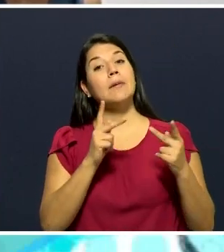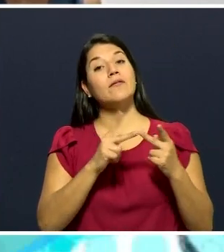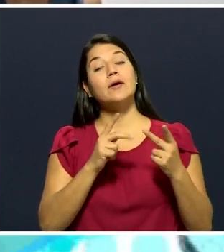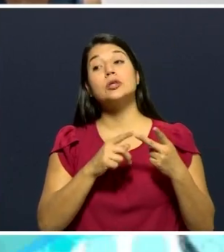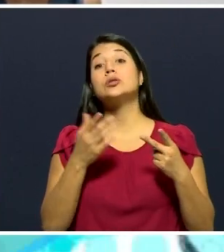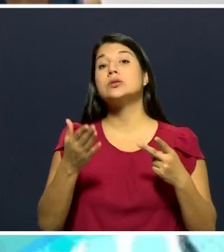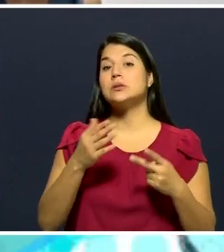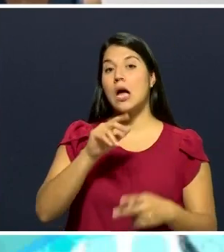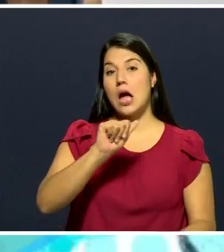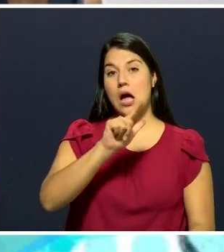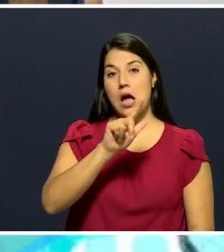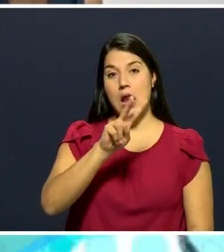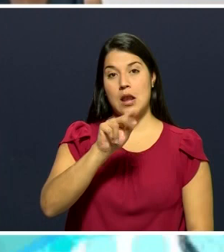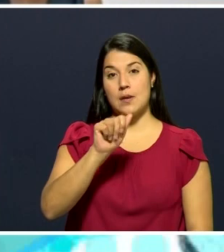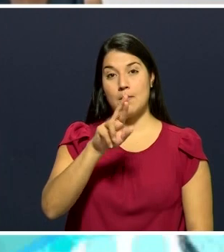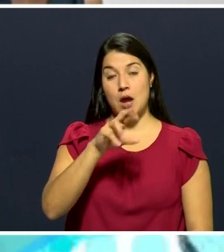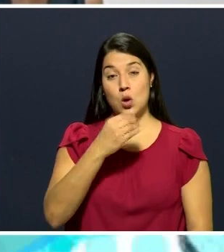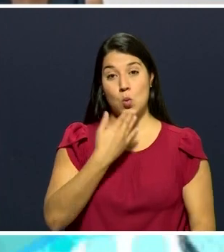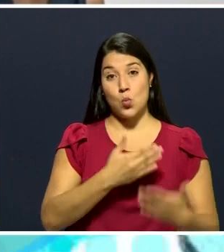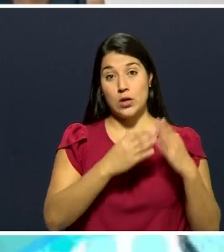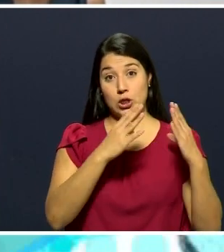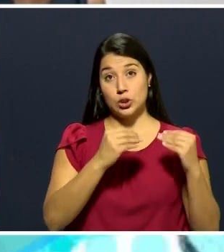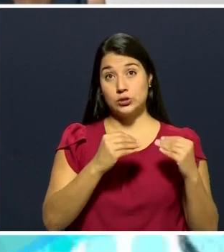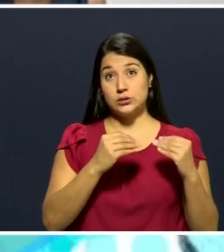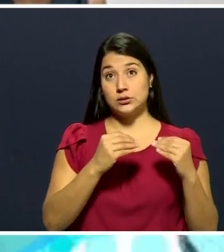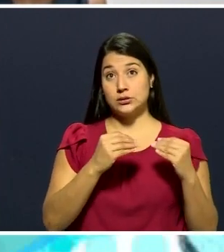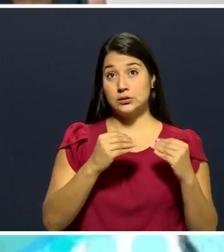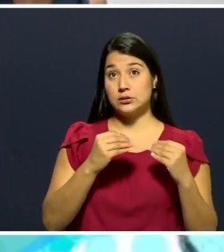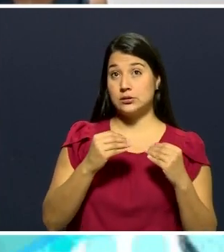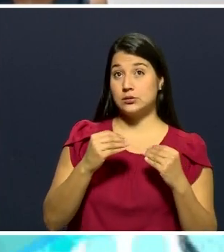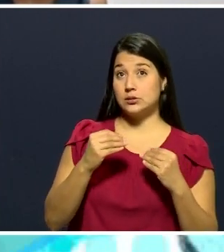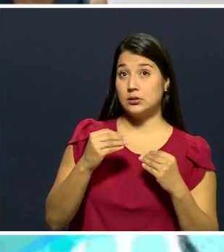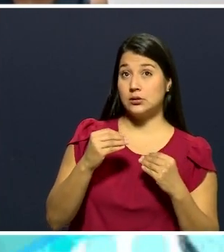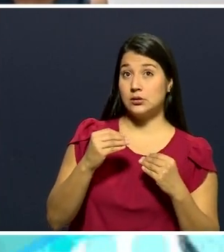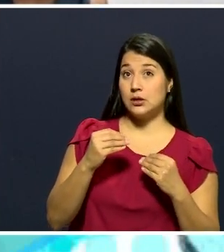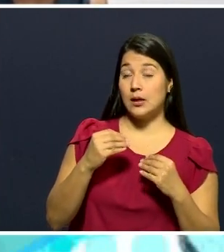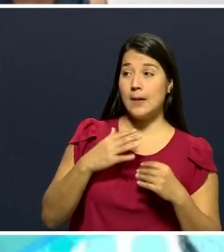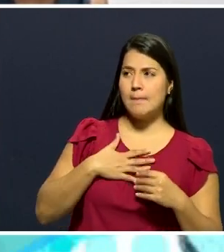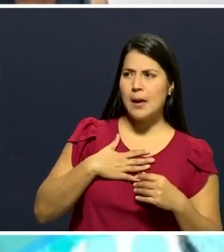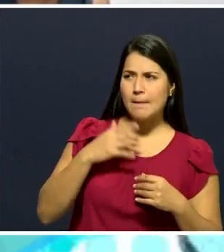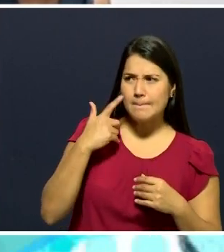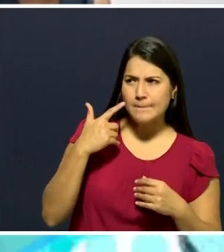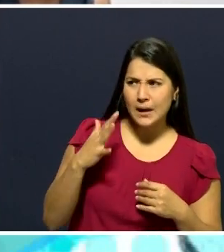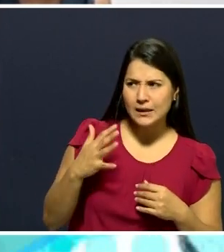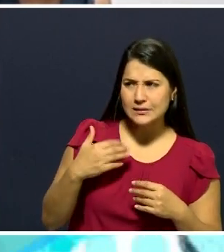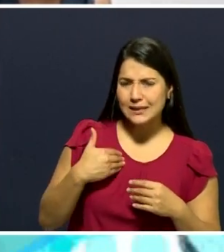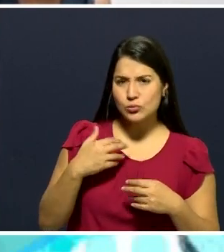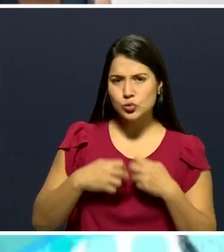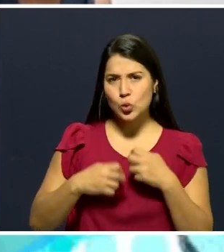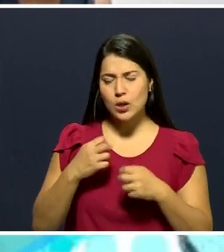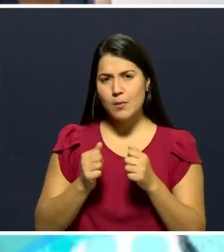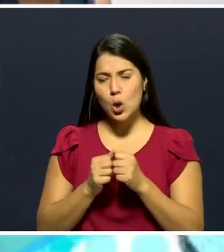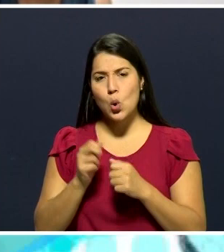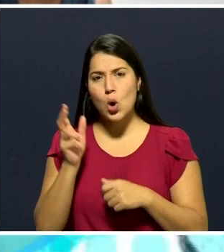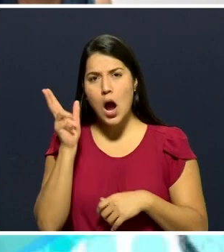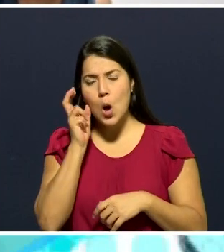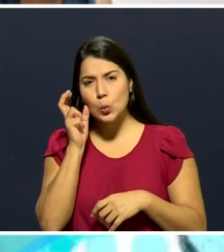Álvaro, buenas noches. Hola, buenas noches. Me parece que tenemos problemas con el audio.